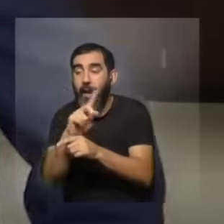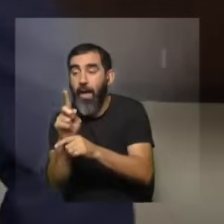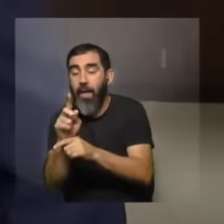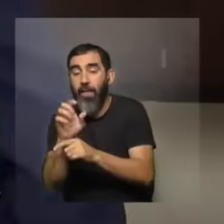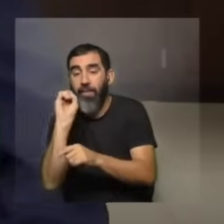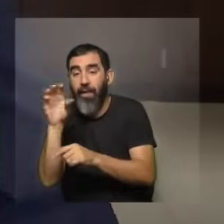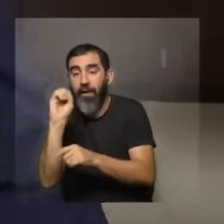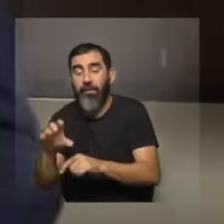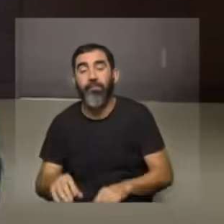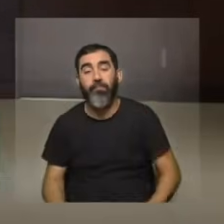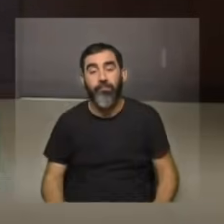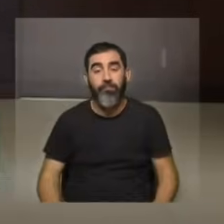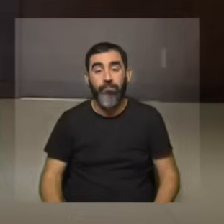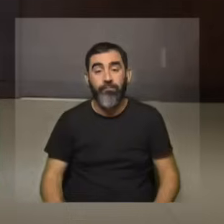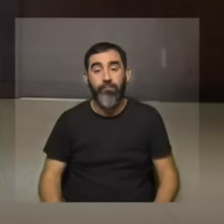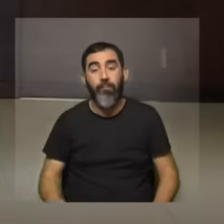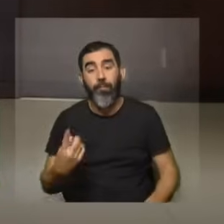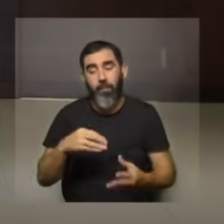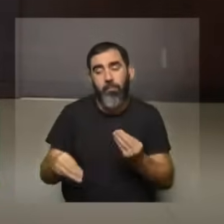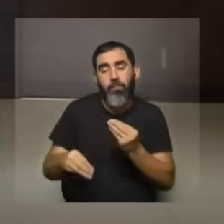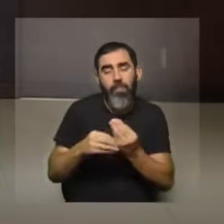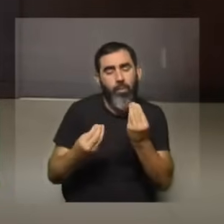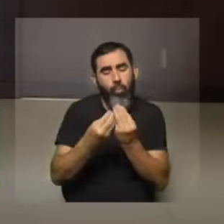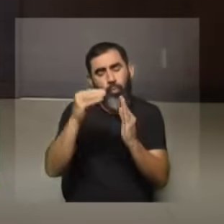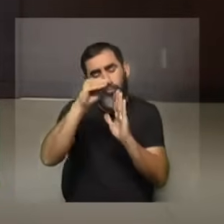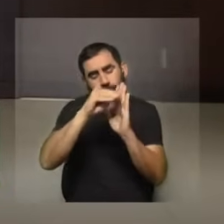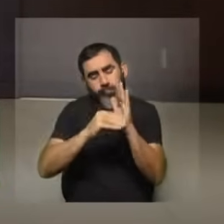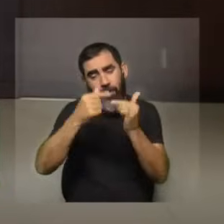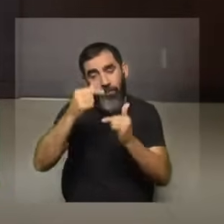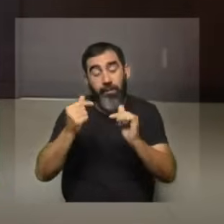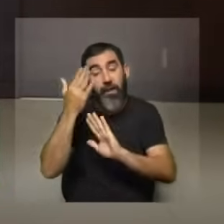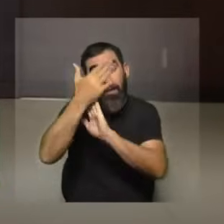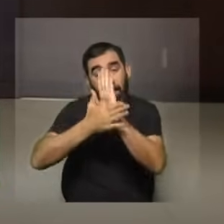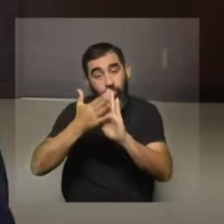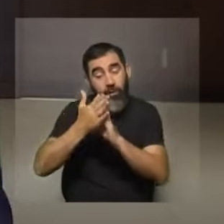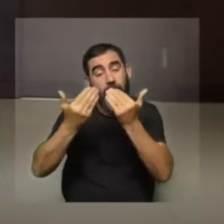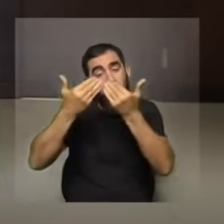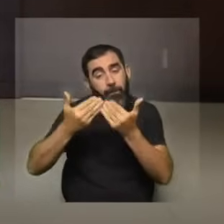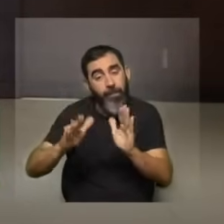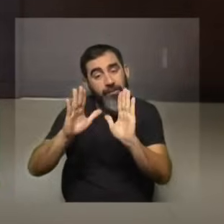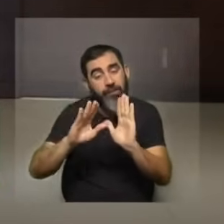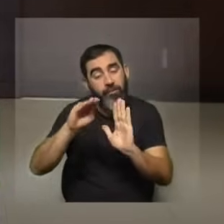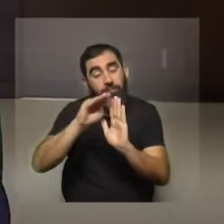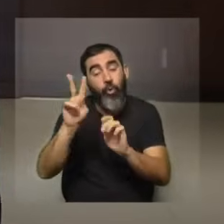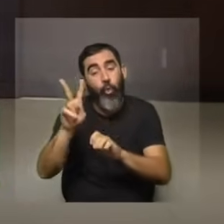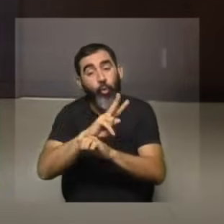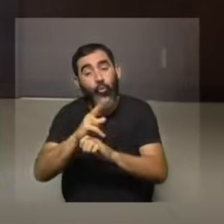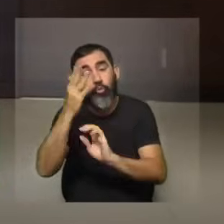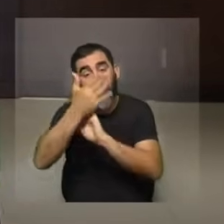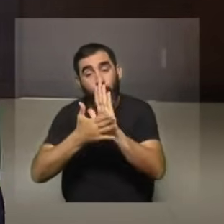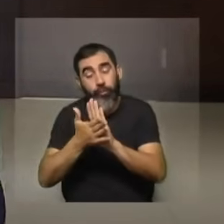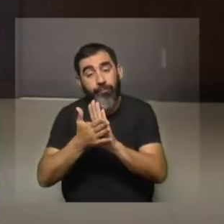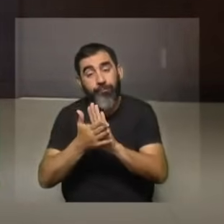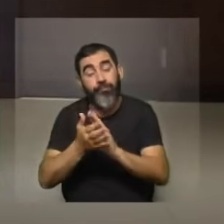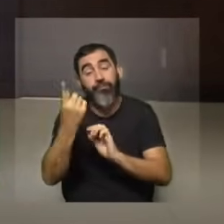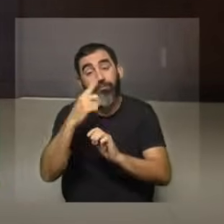de control de velocidad. Pero es un complemento de varias medidas. A nivel nacional ahora se está empezando con esta medida de control en todo el país, pero como te decía